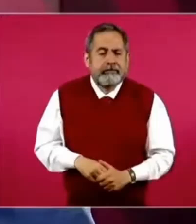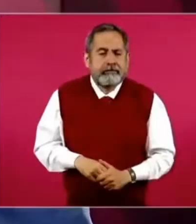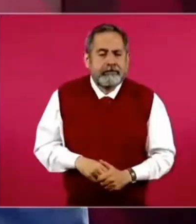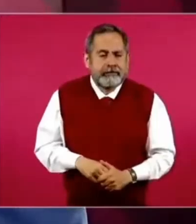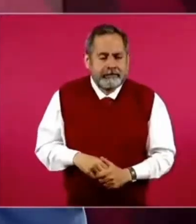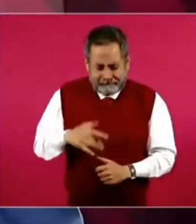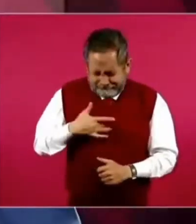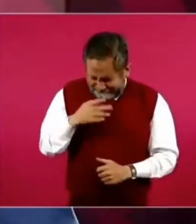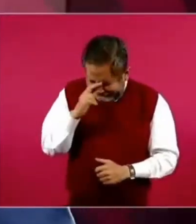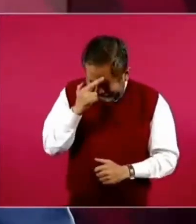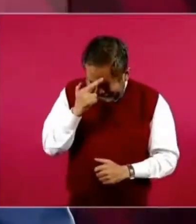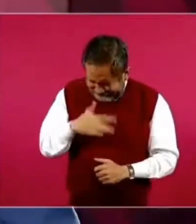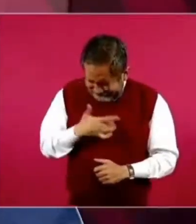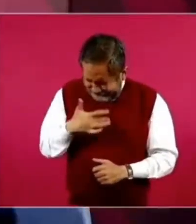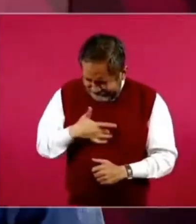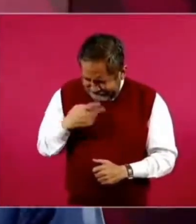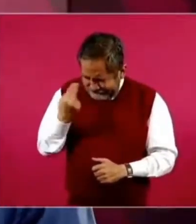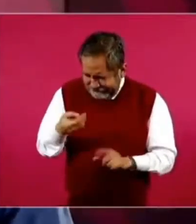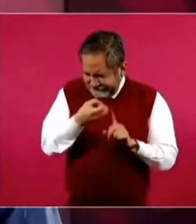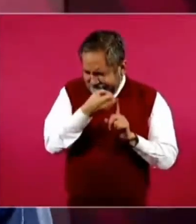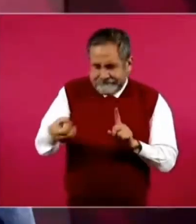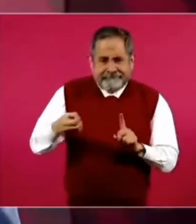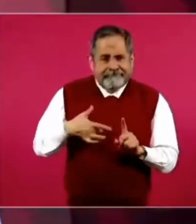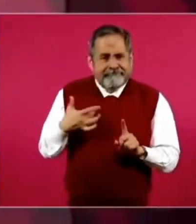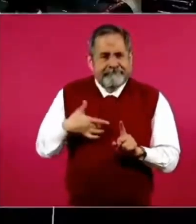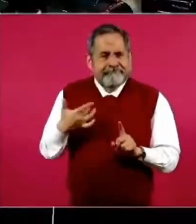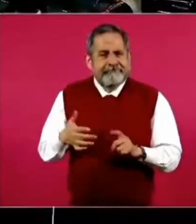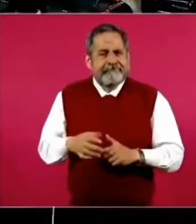Estoy tratando de acordar su nombre